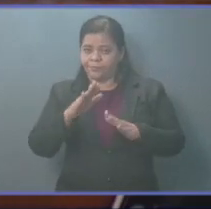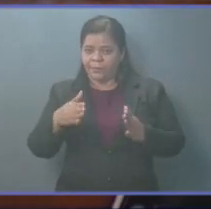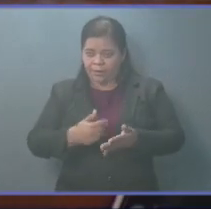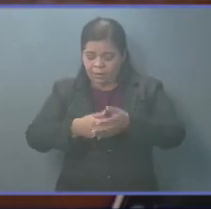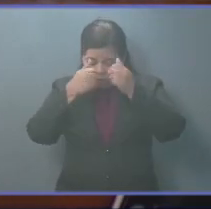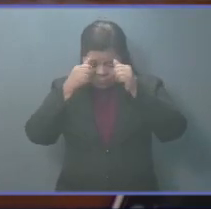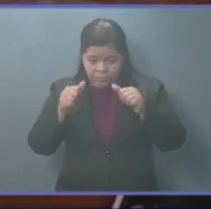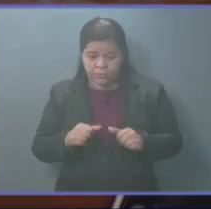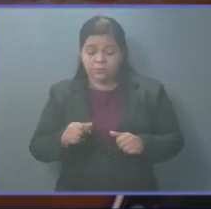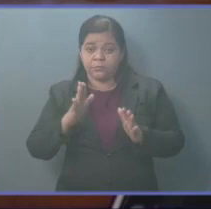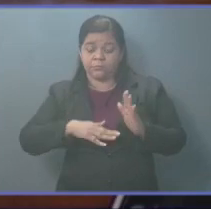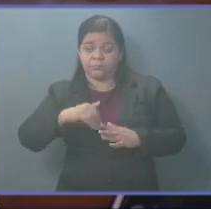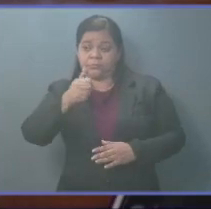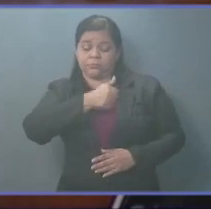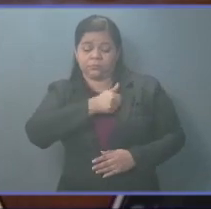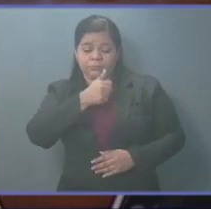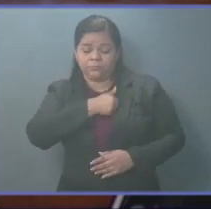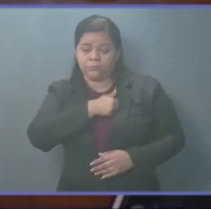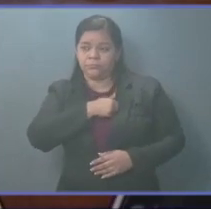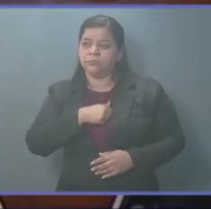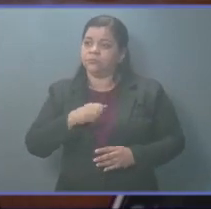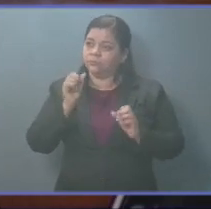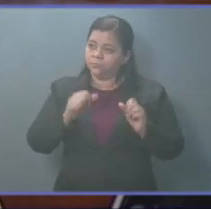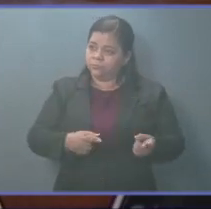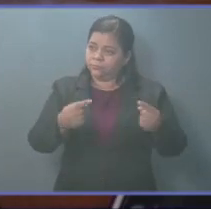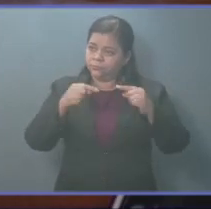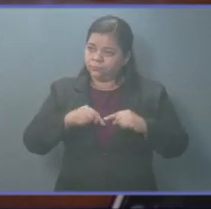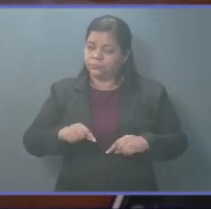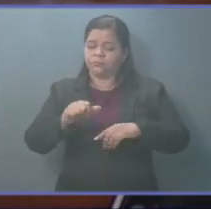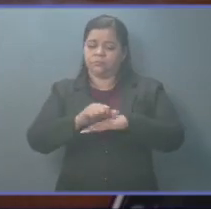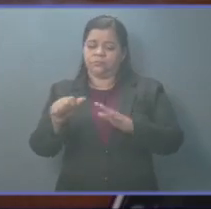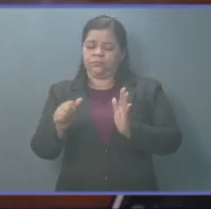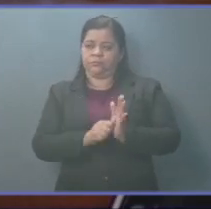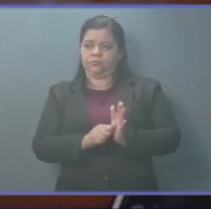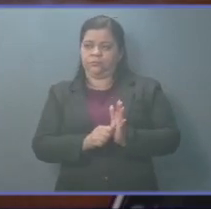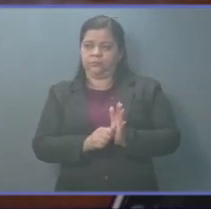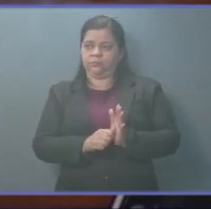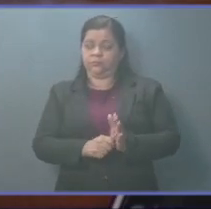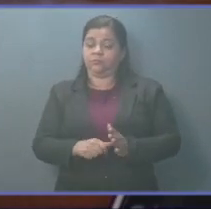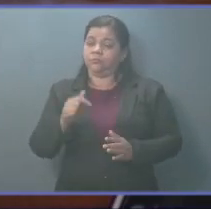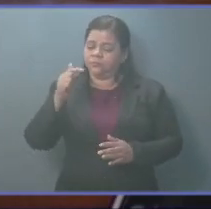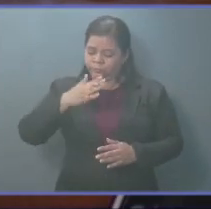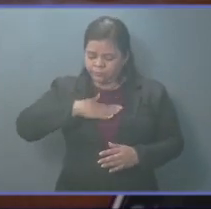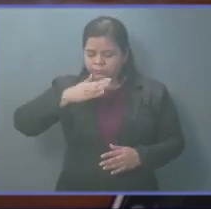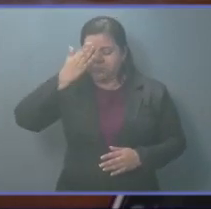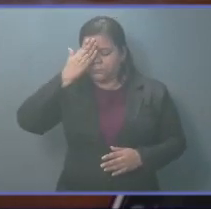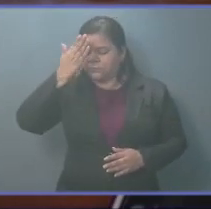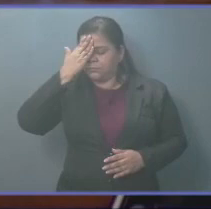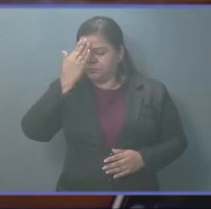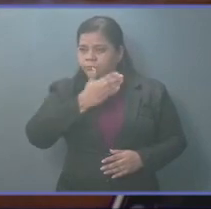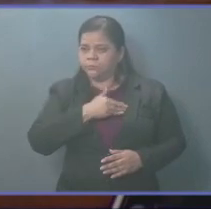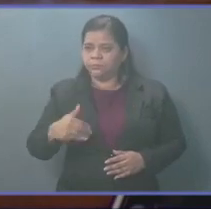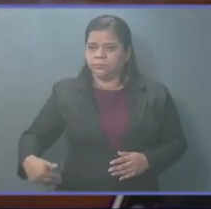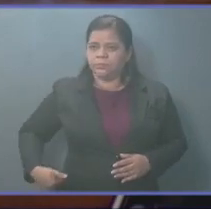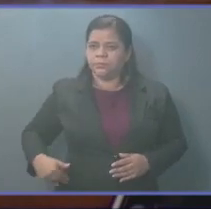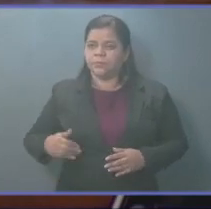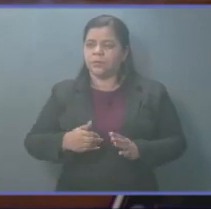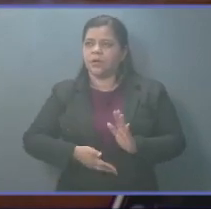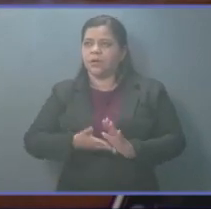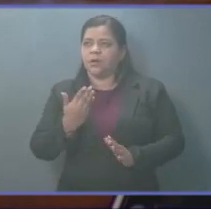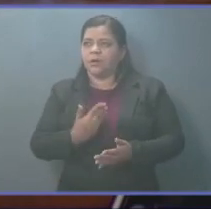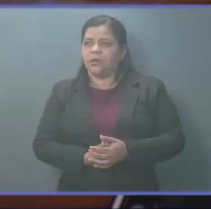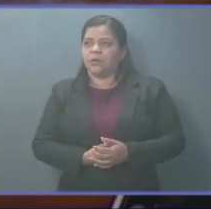el responsable de venir y tomarse la Asamblea Legislativa, porque yo sé que el señor presidente de la República tiene